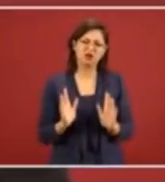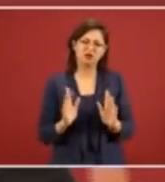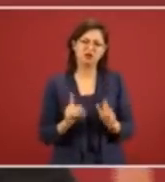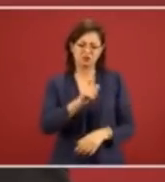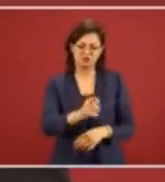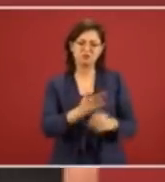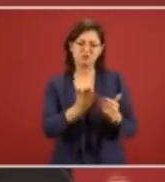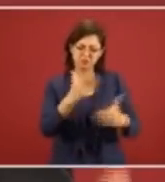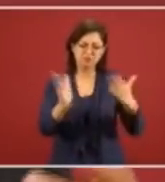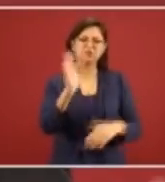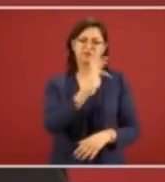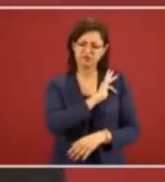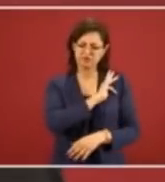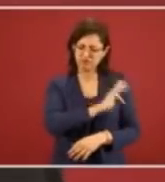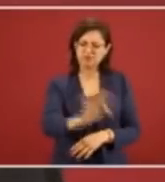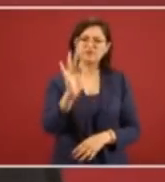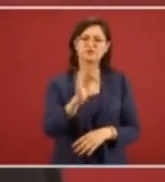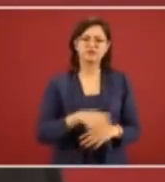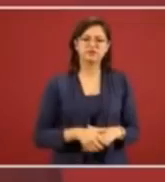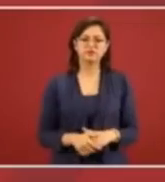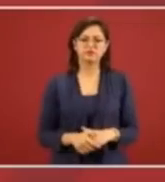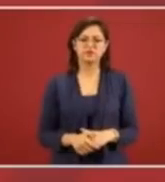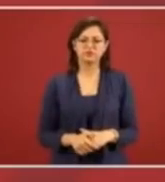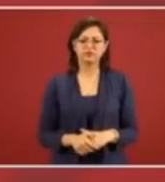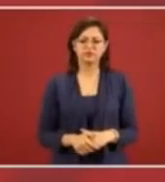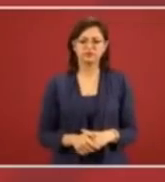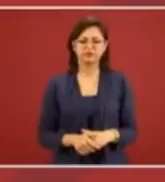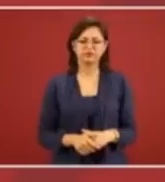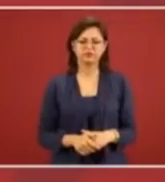puede salir adelante